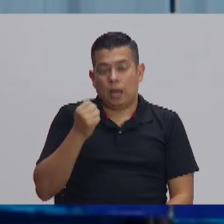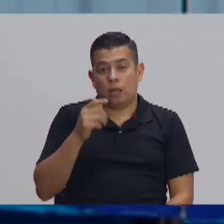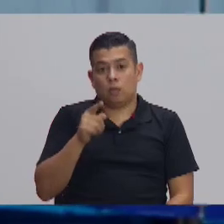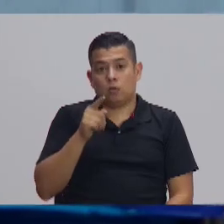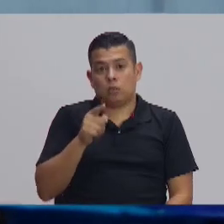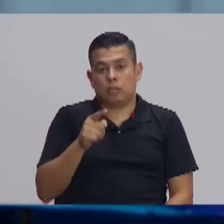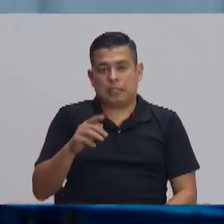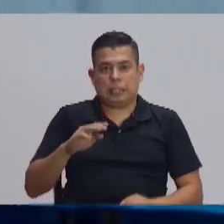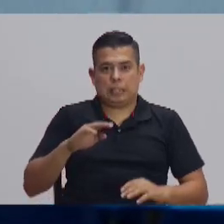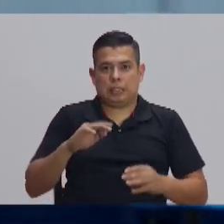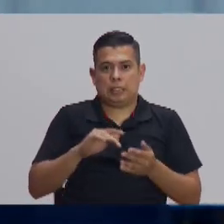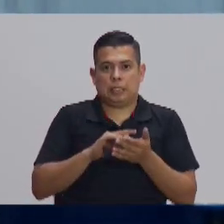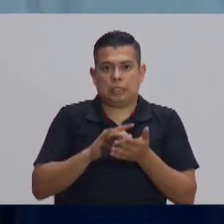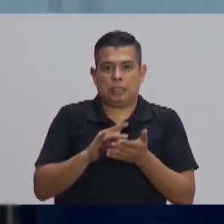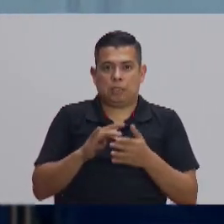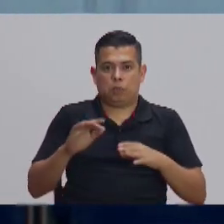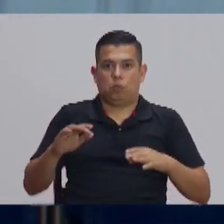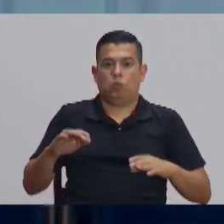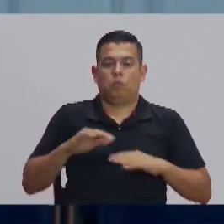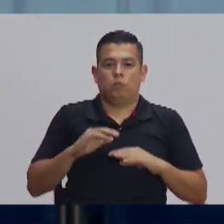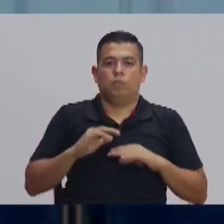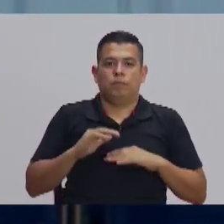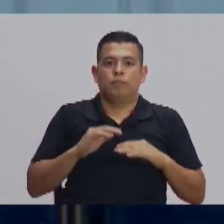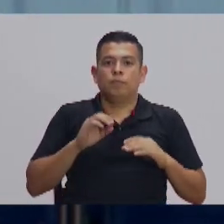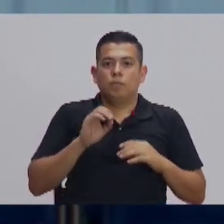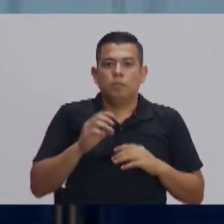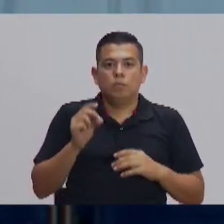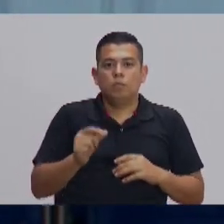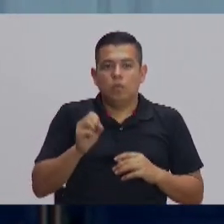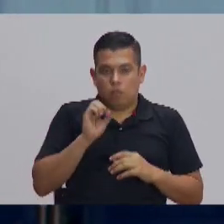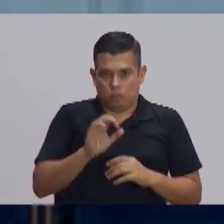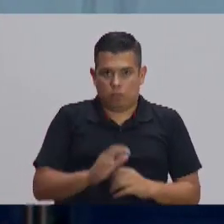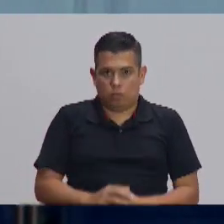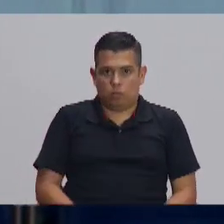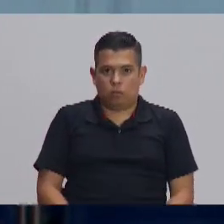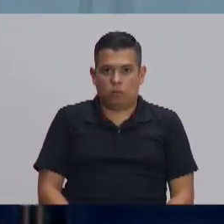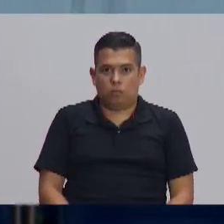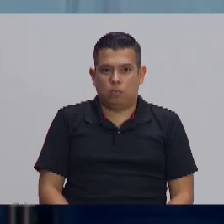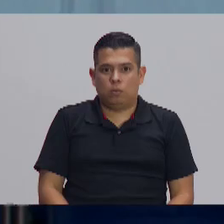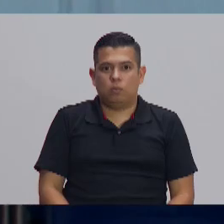estancado espiritualmente y aquí te lo digo rapidito